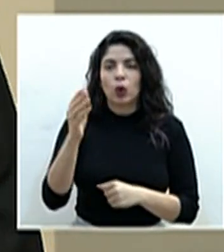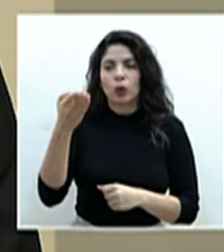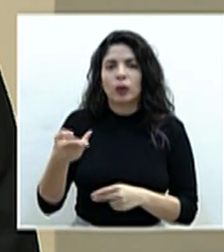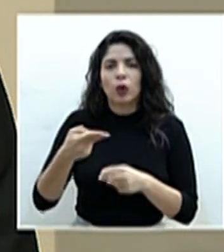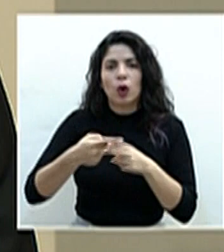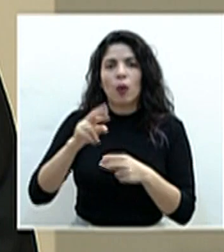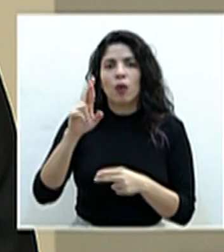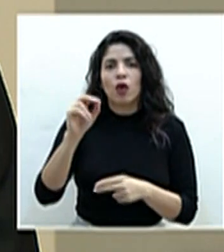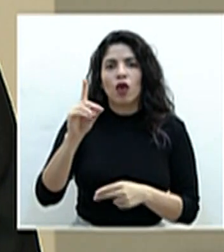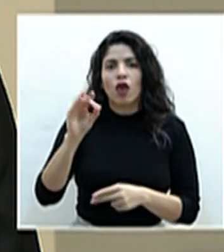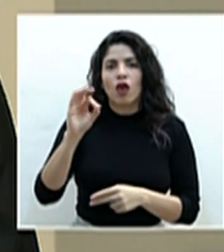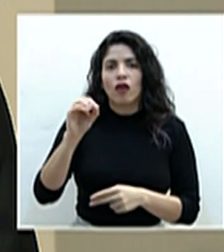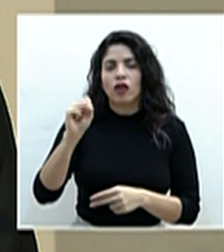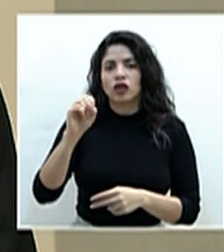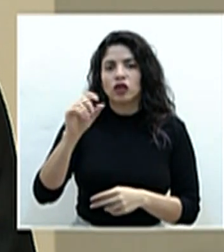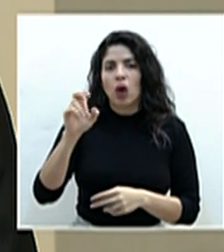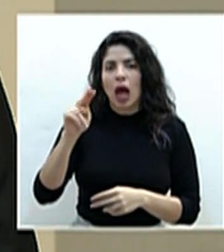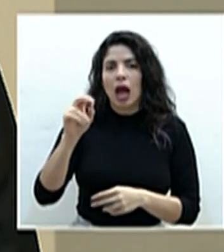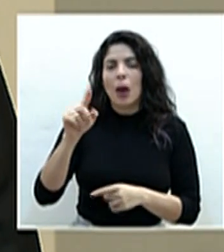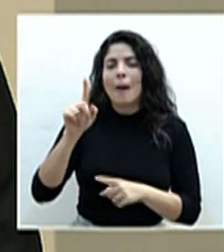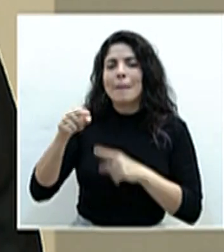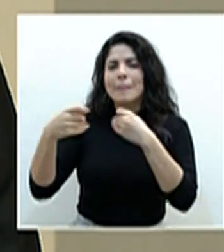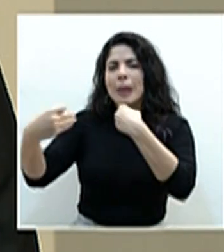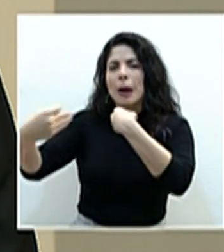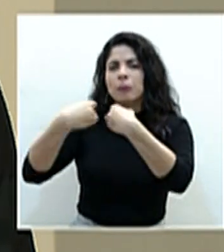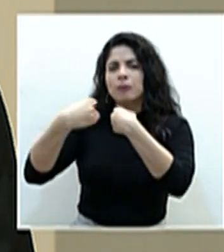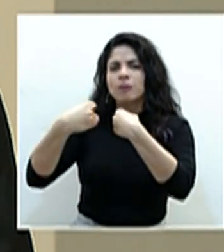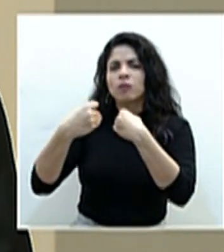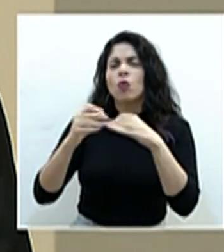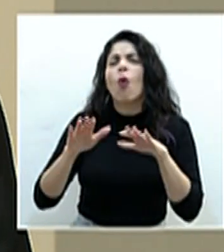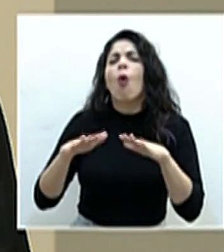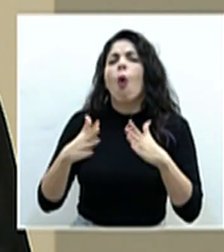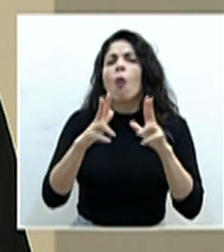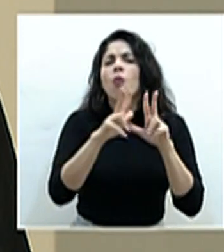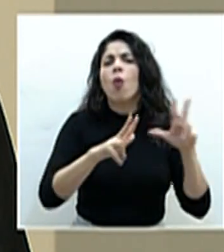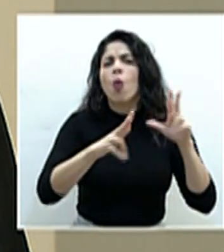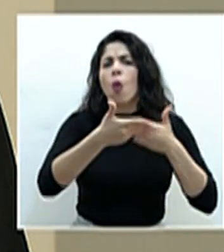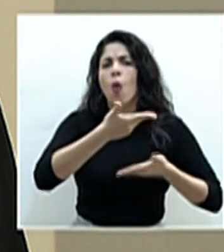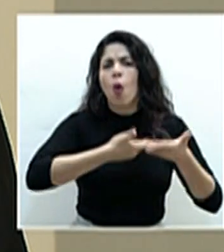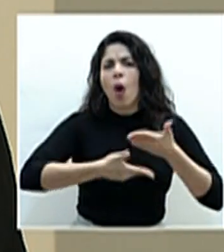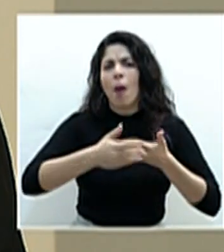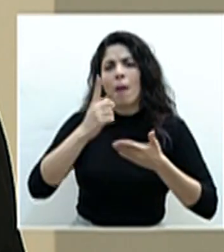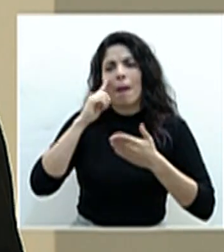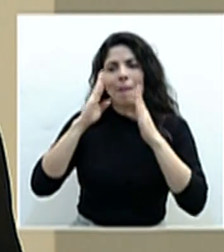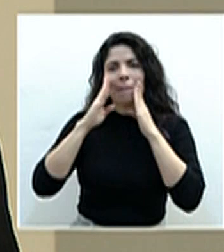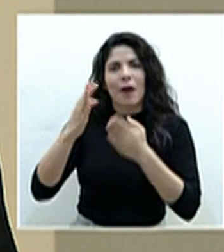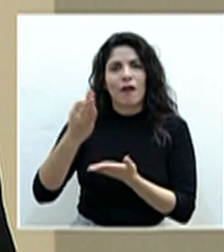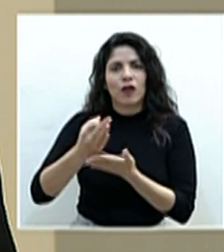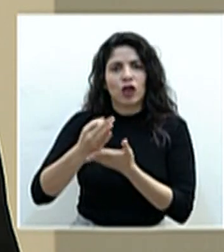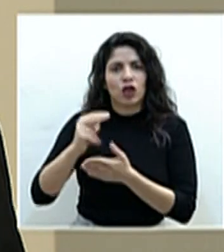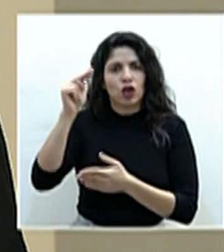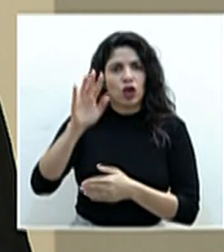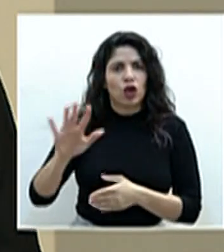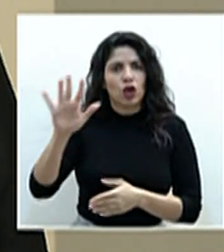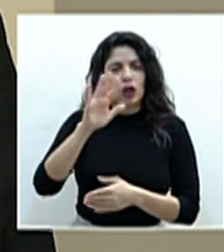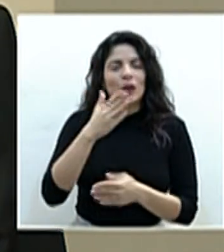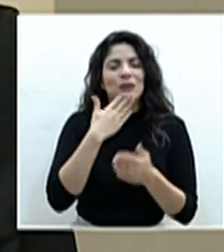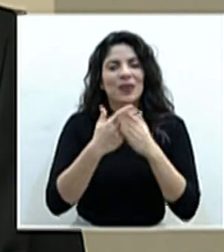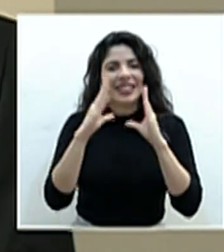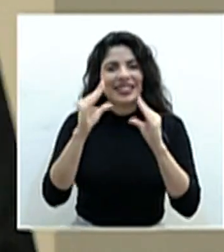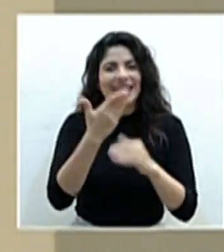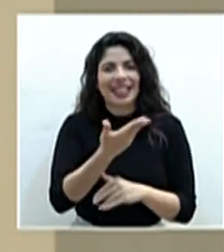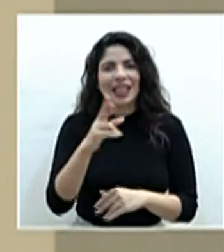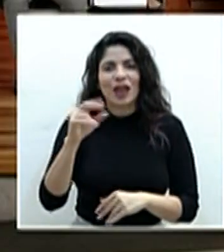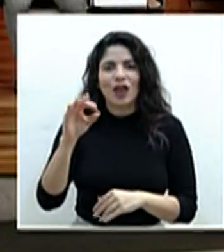Solano, quien nos dará el detalle de la colaboración de la ONU para el abordaje del tema fronterizo en la zona norte. Muy buenas tardes,